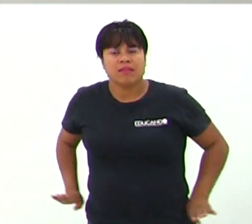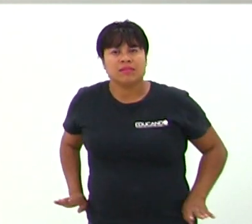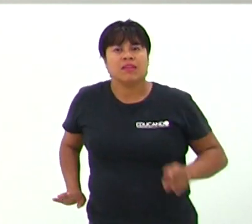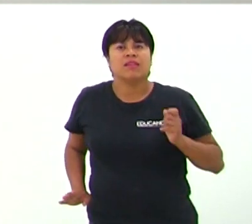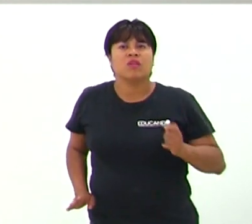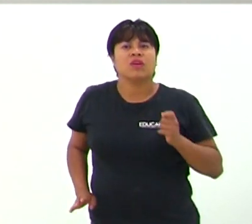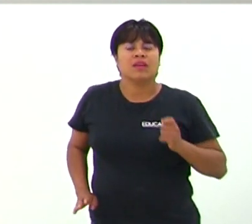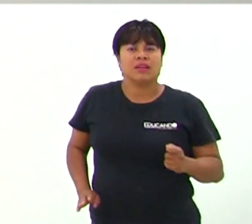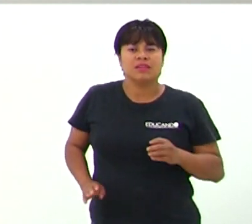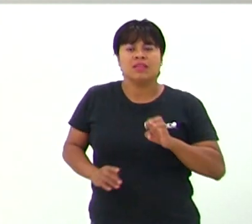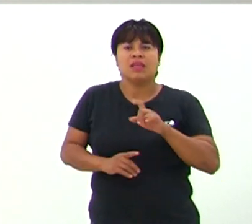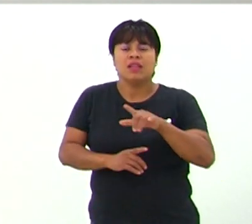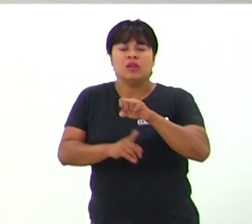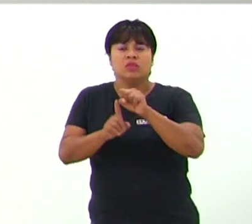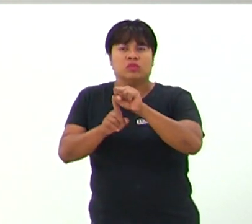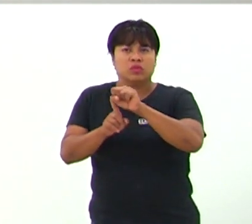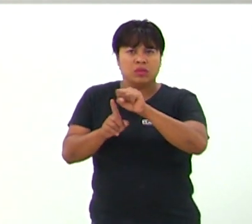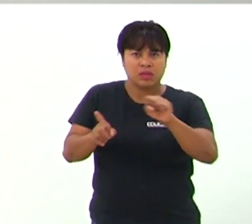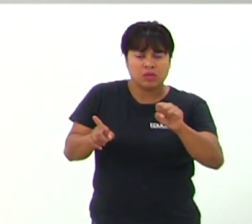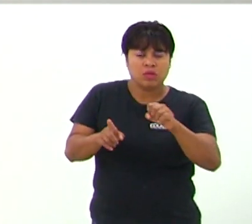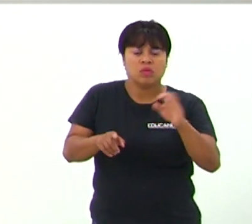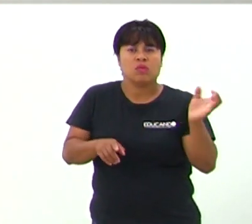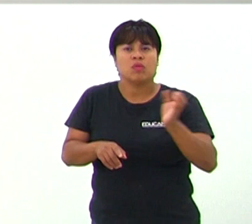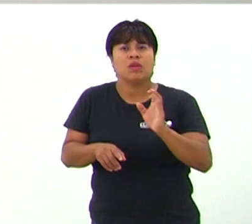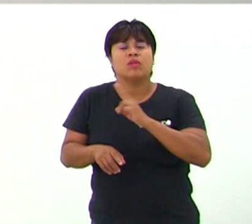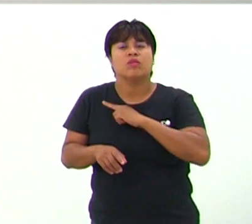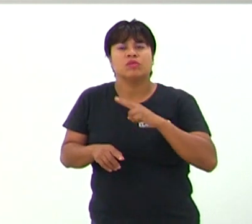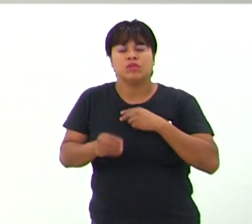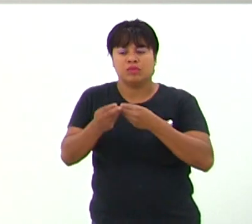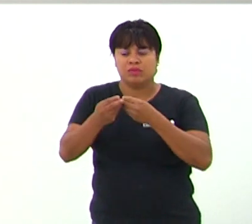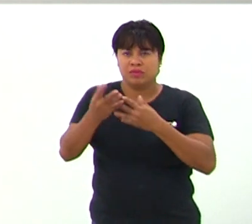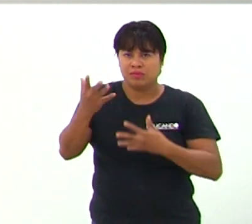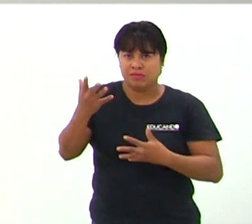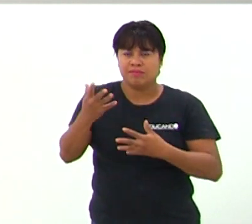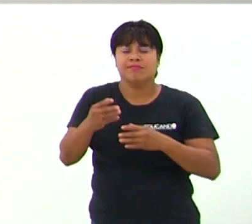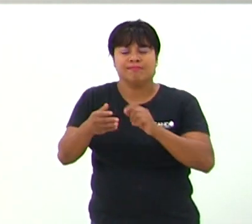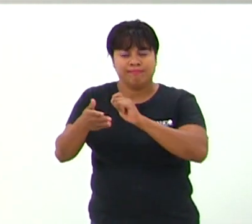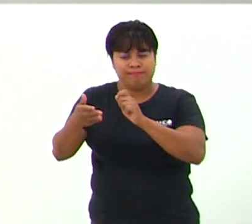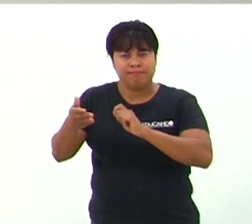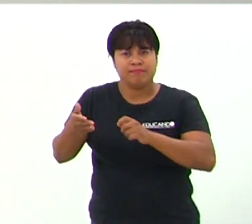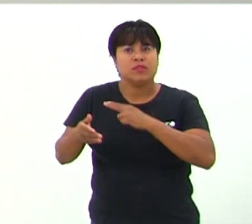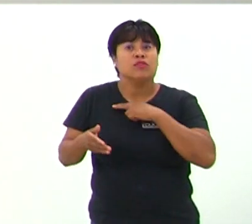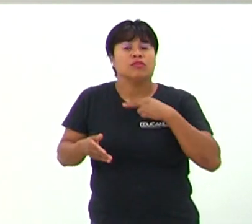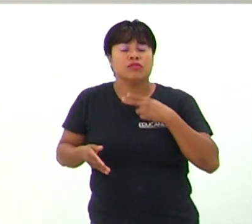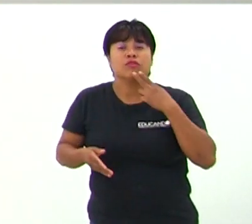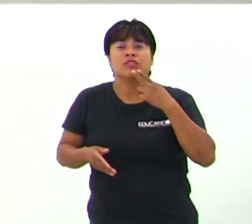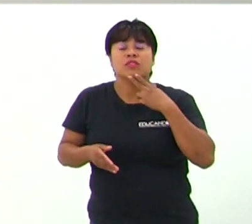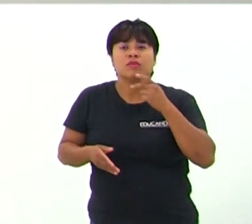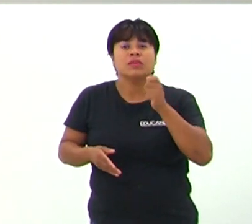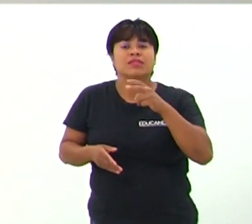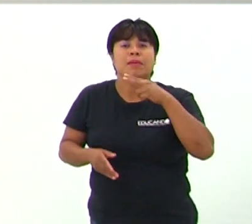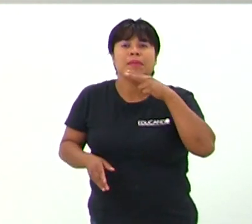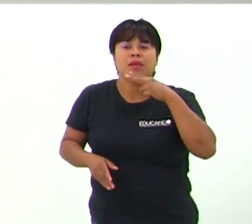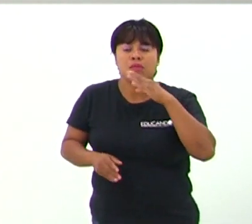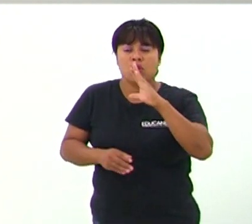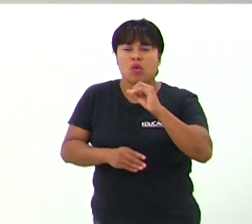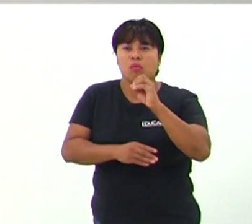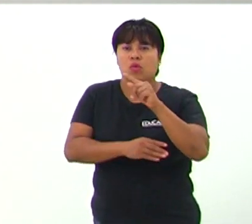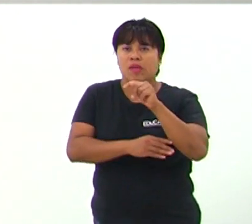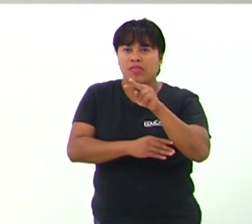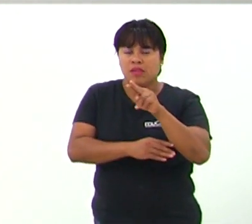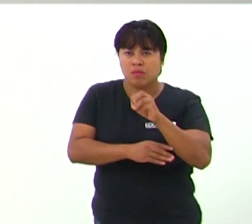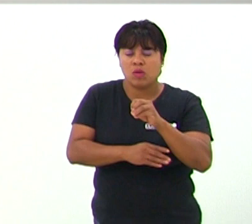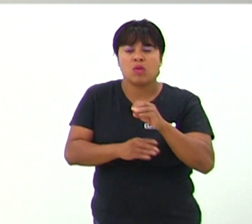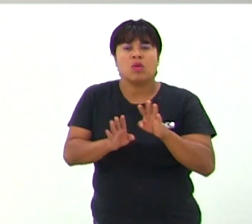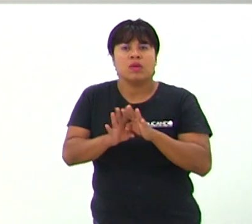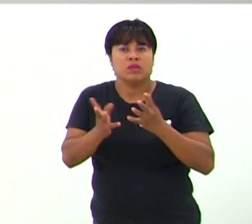lo que es el sujeto al momento de describir. Atención. Utilizamos lo que es el verbo copulativo conjugado